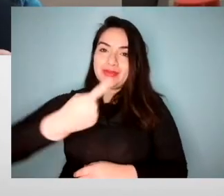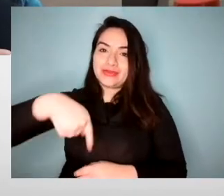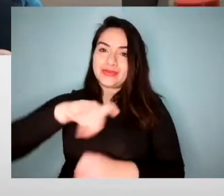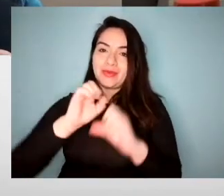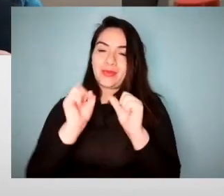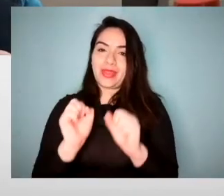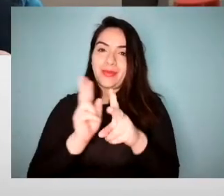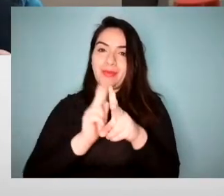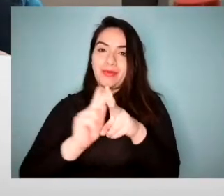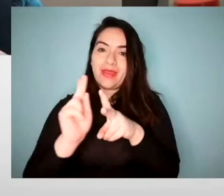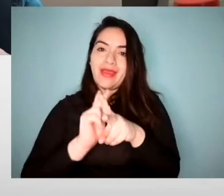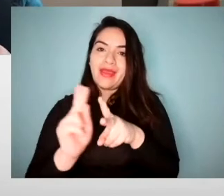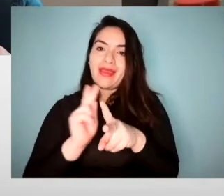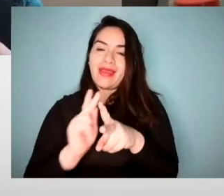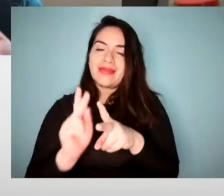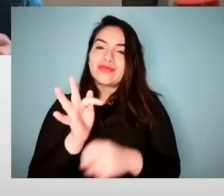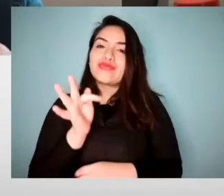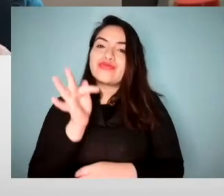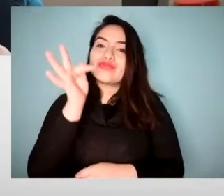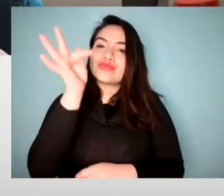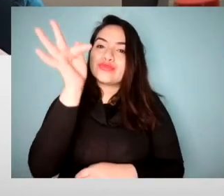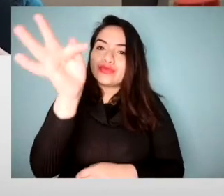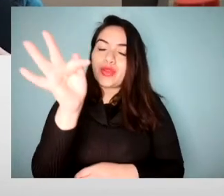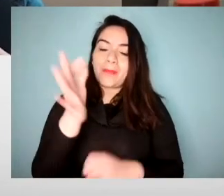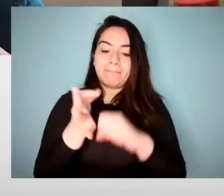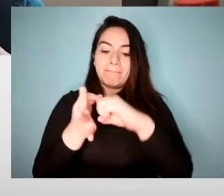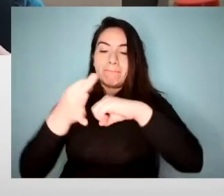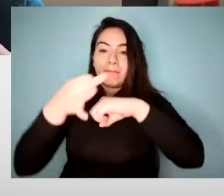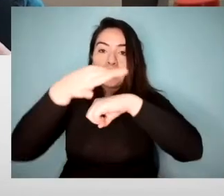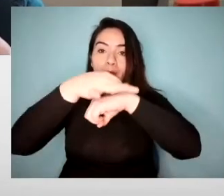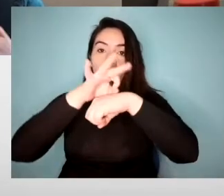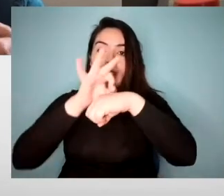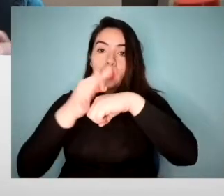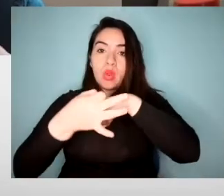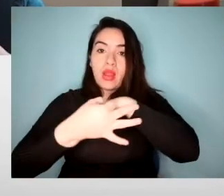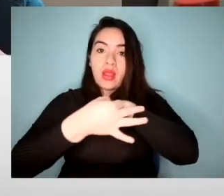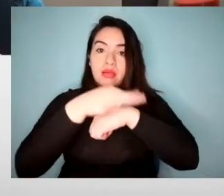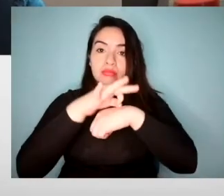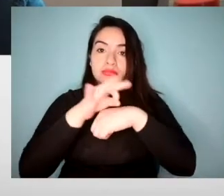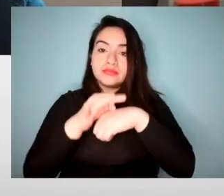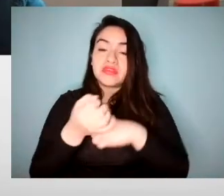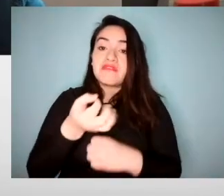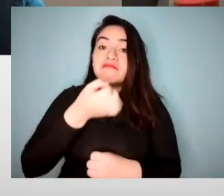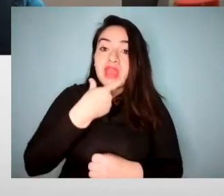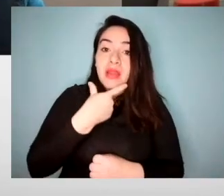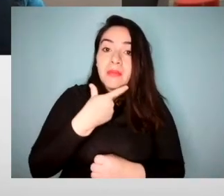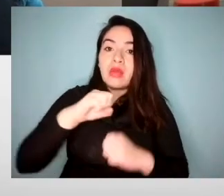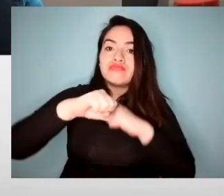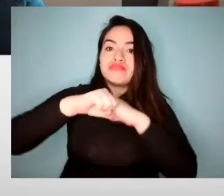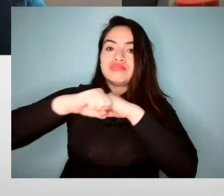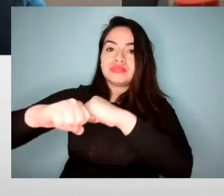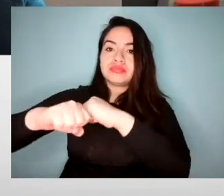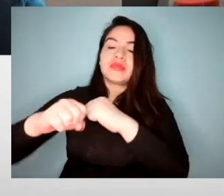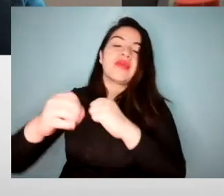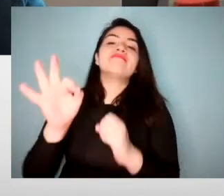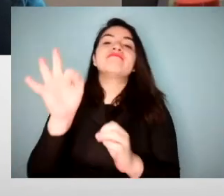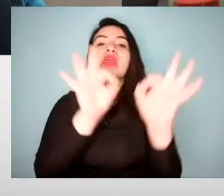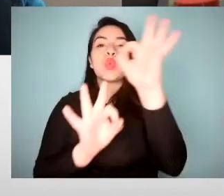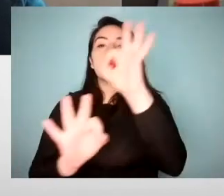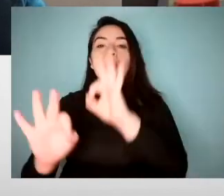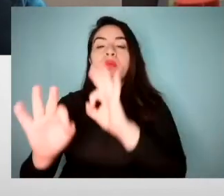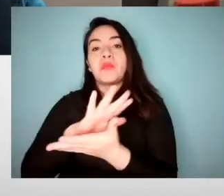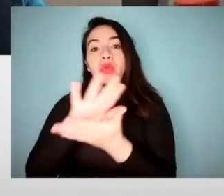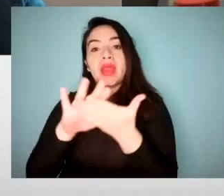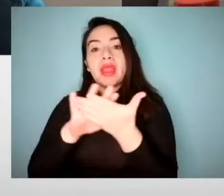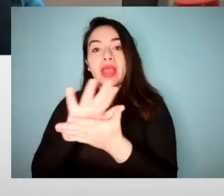predicciones de una molécula tipo fármaco que puede venir a inhibir la función de un virus, como es el caso del virus